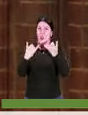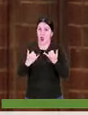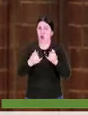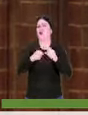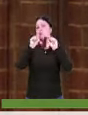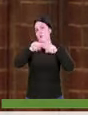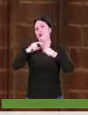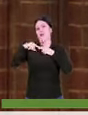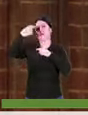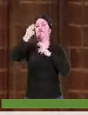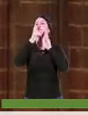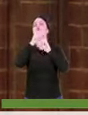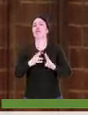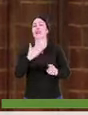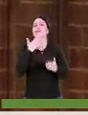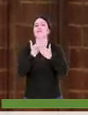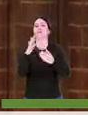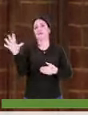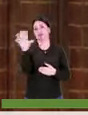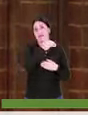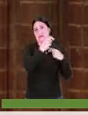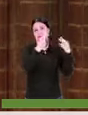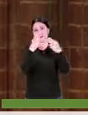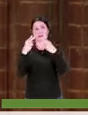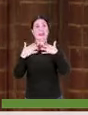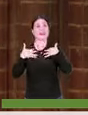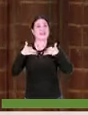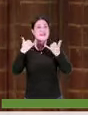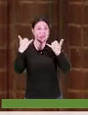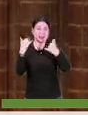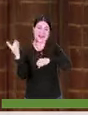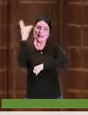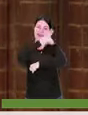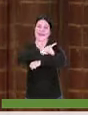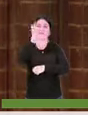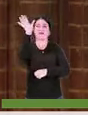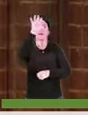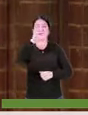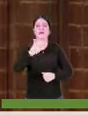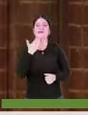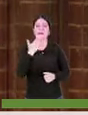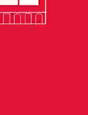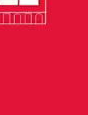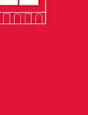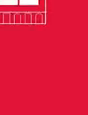cuentas. A todos, muchísimas gracias por acompañarnos y que tengan un feliz día. Adiós.